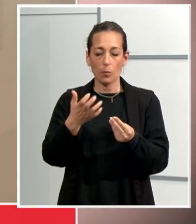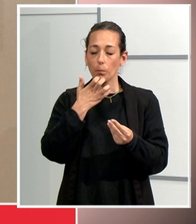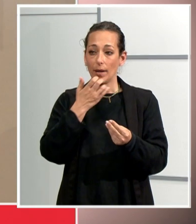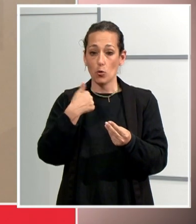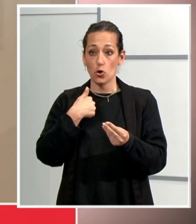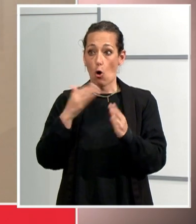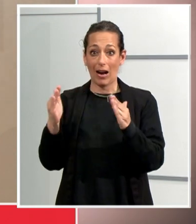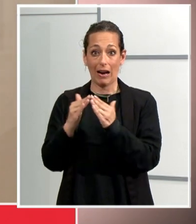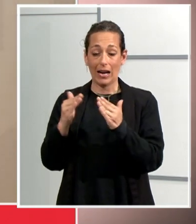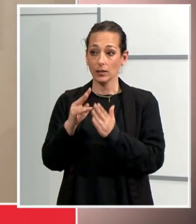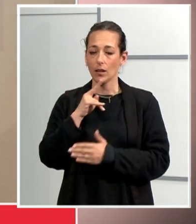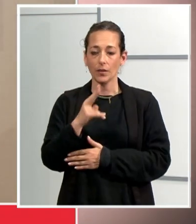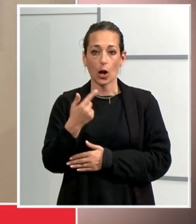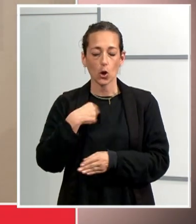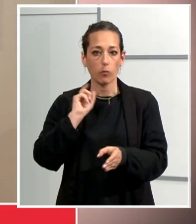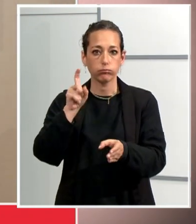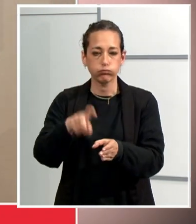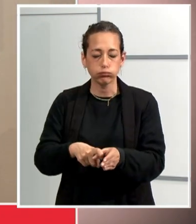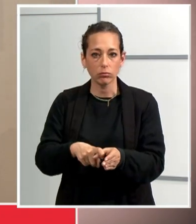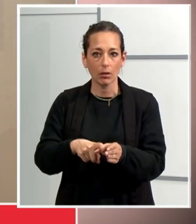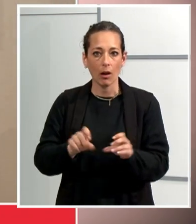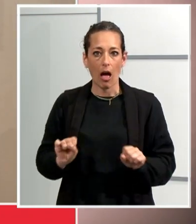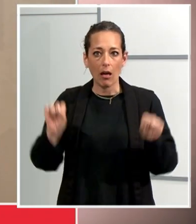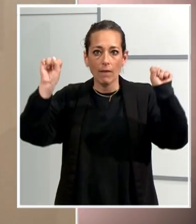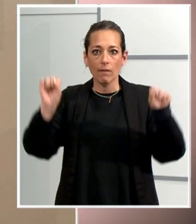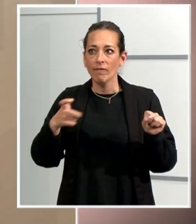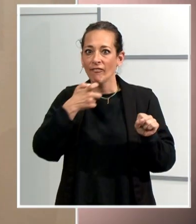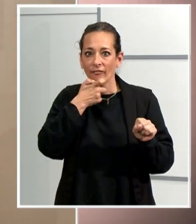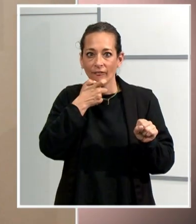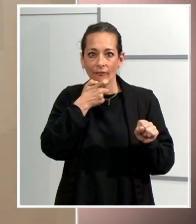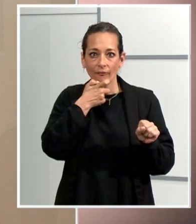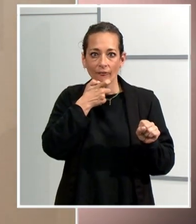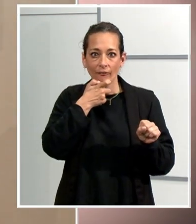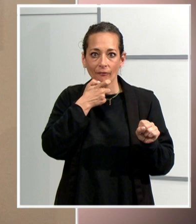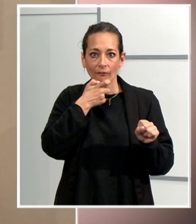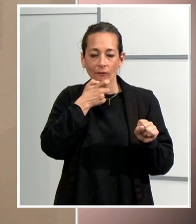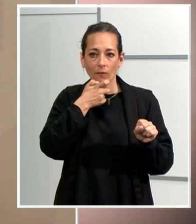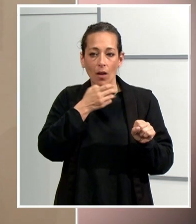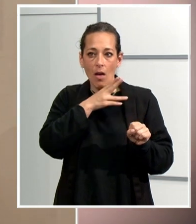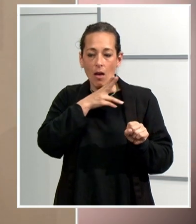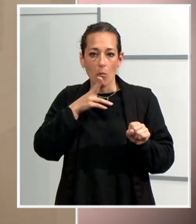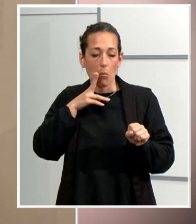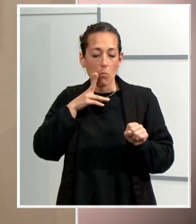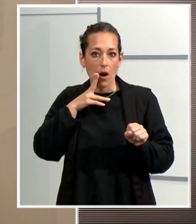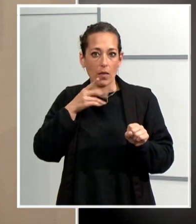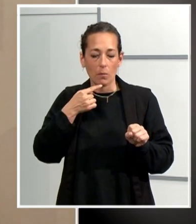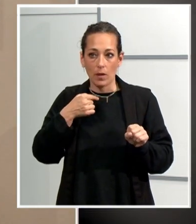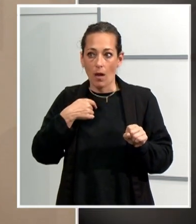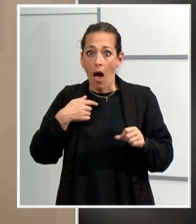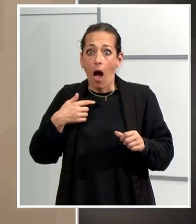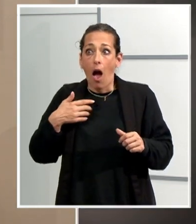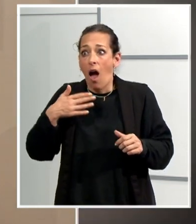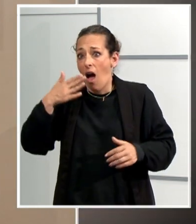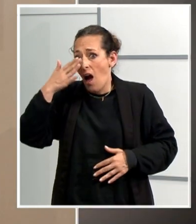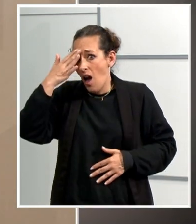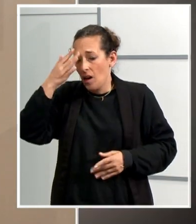me iba a apuntar a clases de alterofilia que me estaba gustando este deporte, mi madre fue como se nos va a convertir en